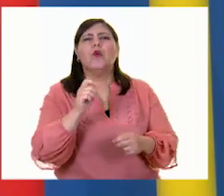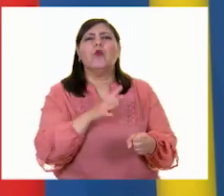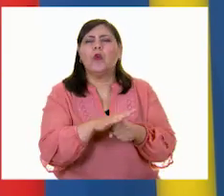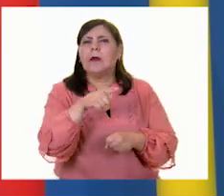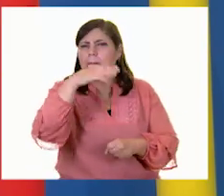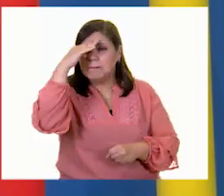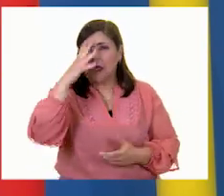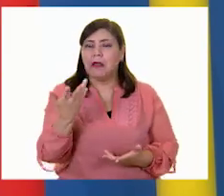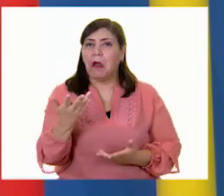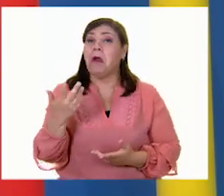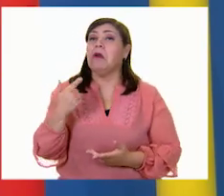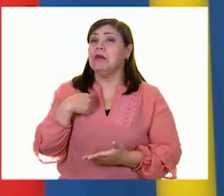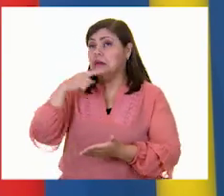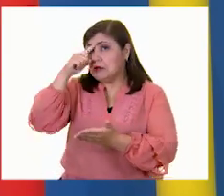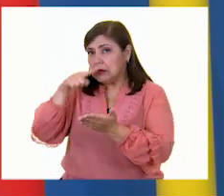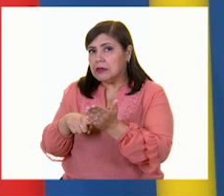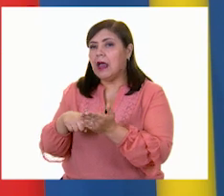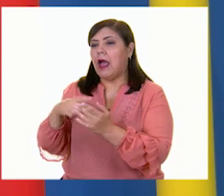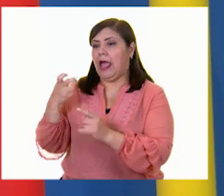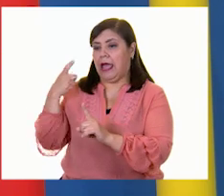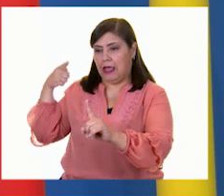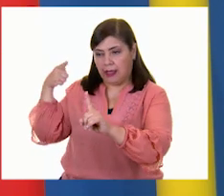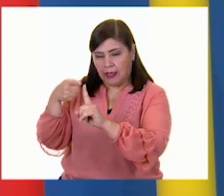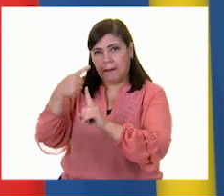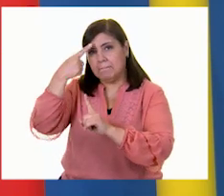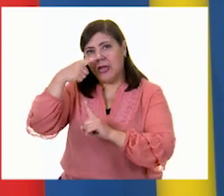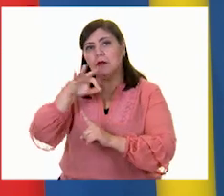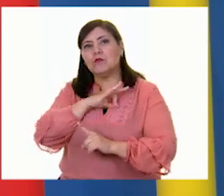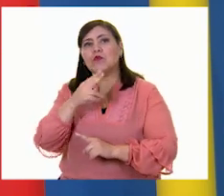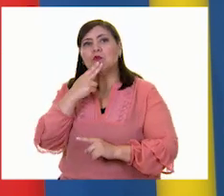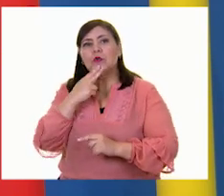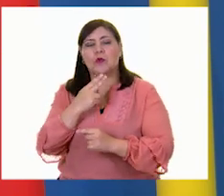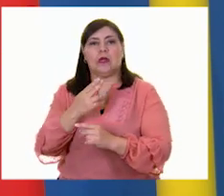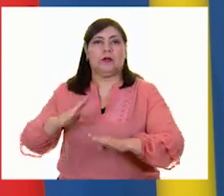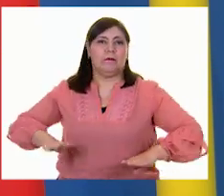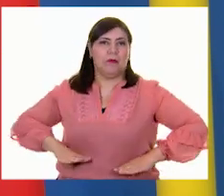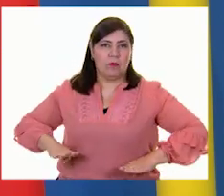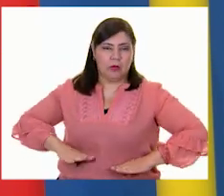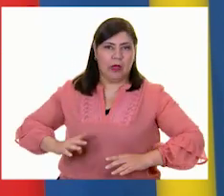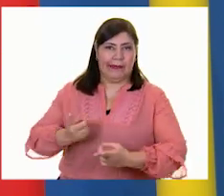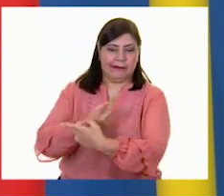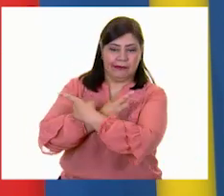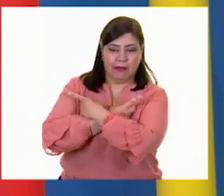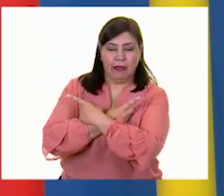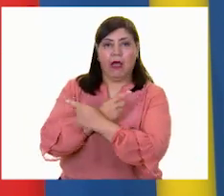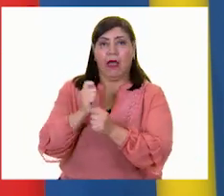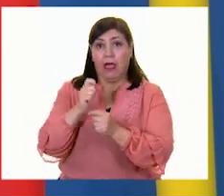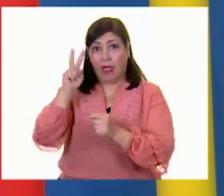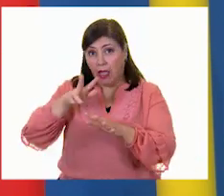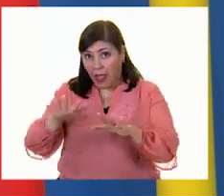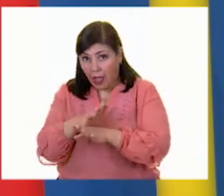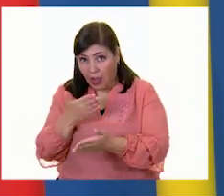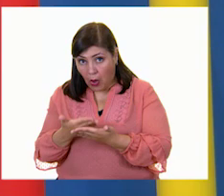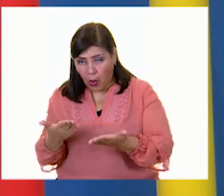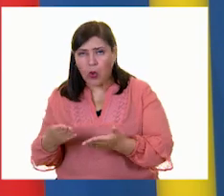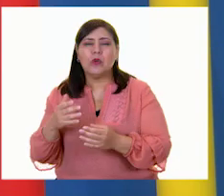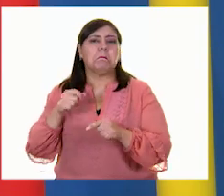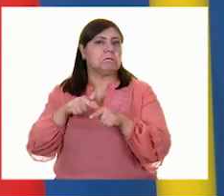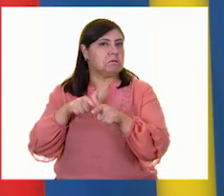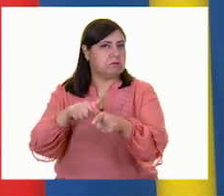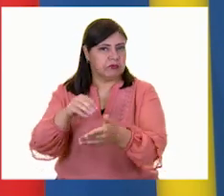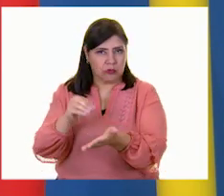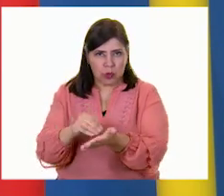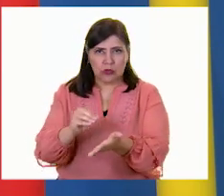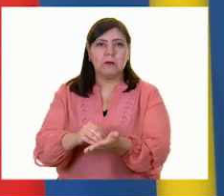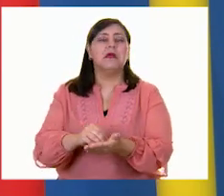de que sigan vigentes. El ideal de conducta que representan, al parecer, no ha variado tanto desde entonces. Y en particular quiero